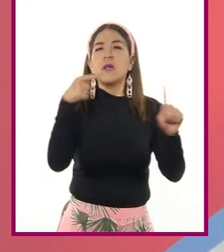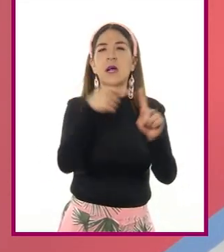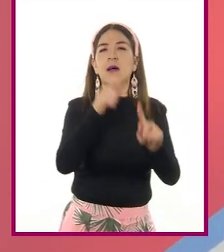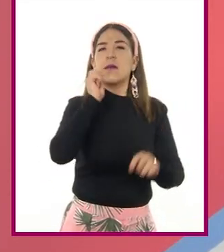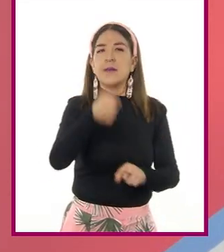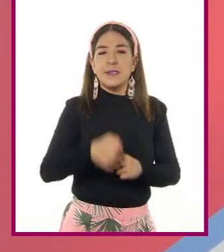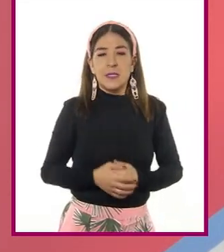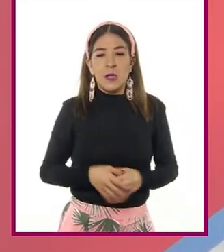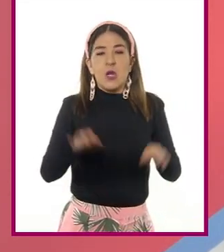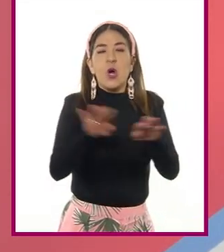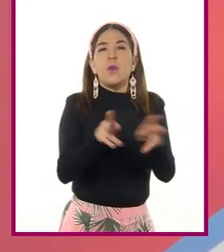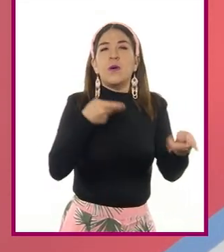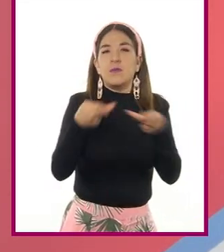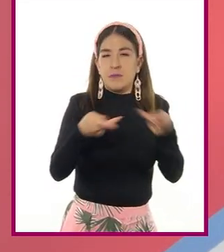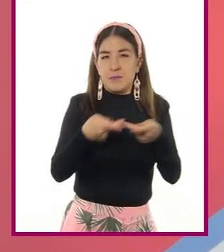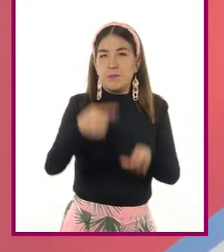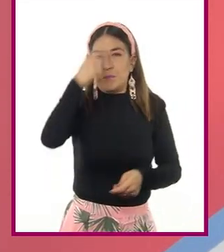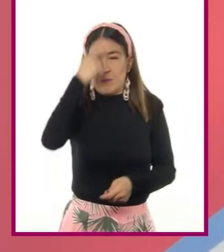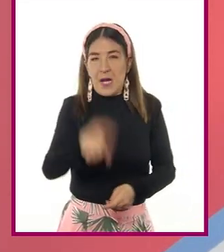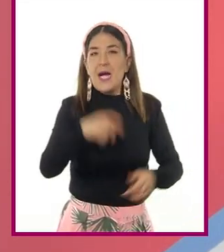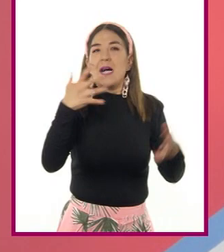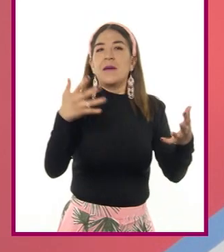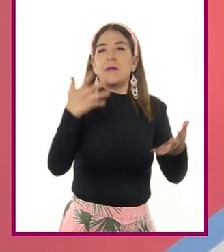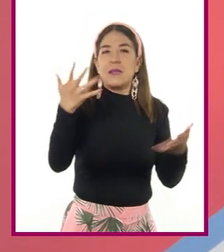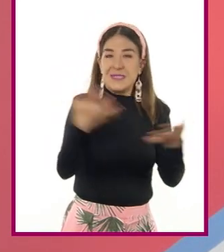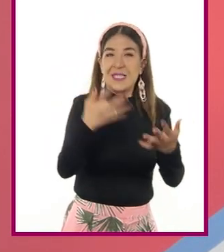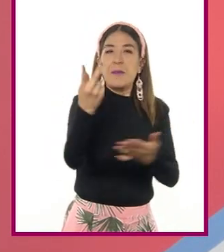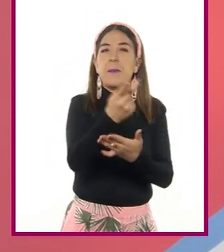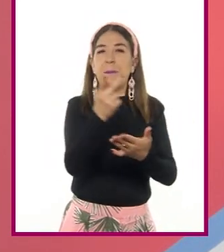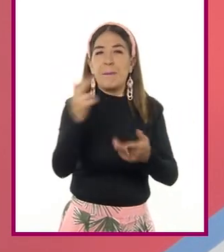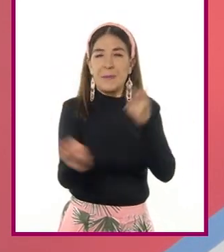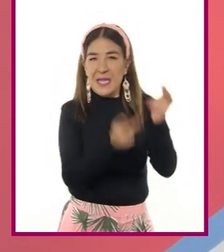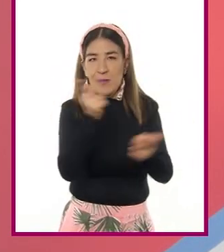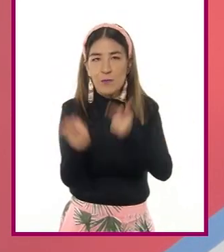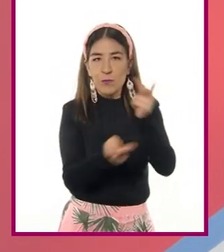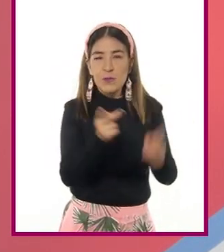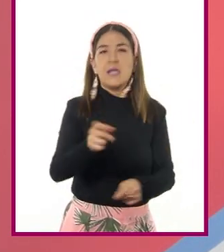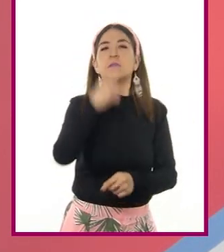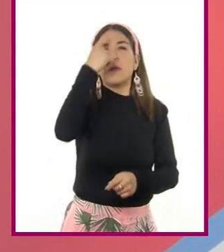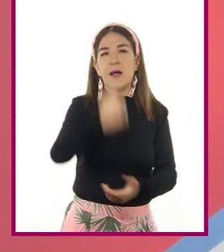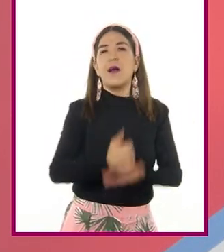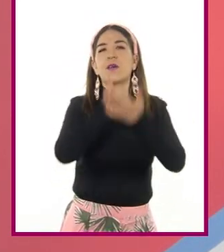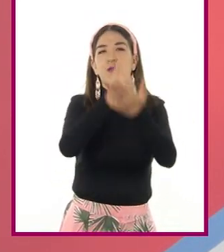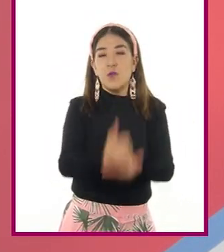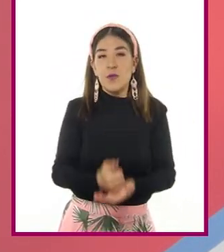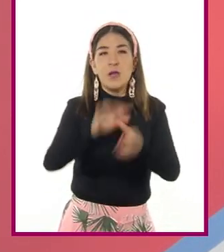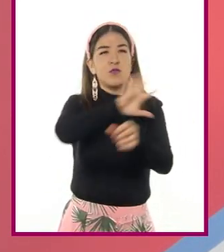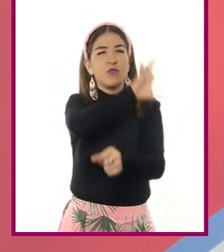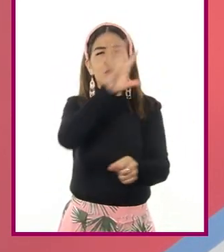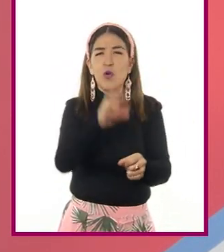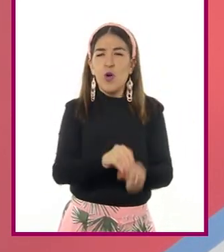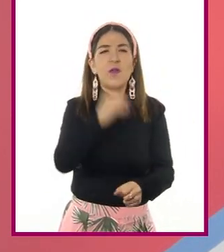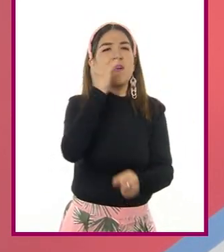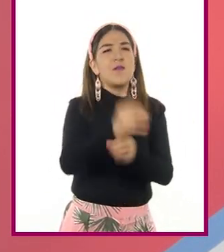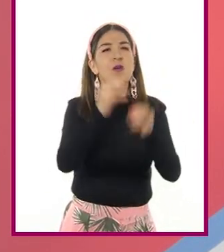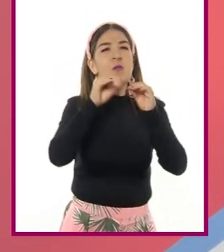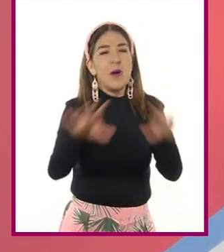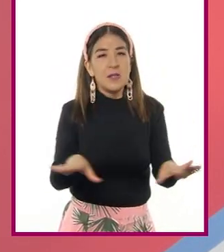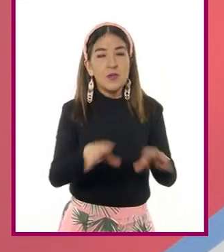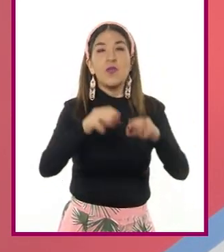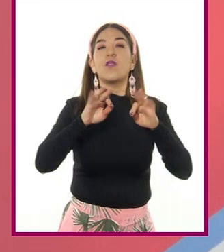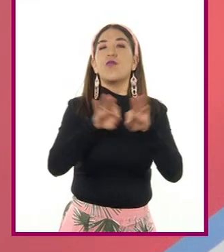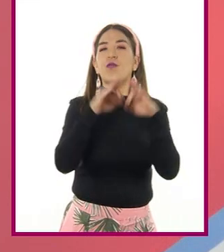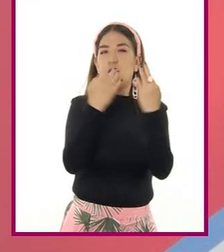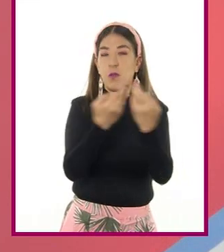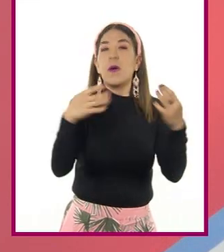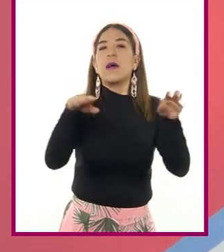enfocaremos en la elaboración de preguntas que nos ayuden a obtener toda la información que se pueda de forma clara